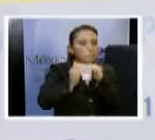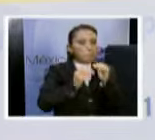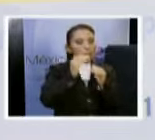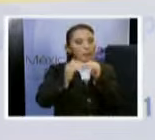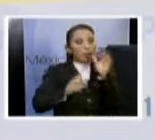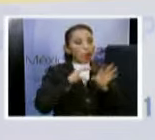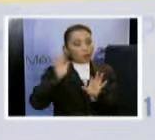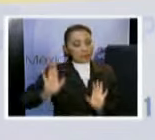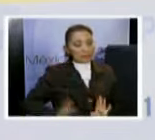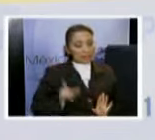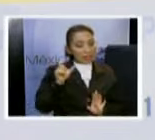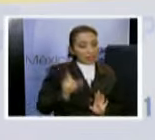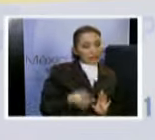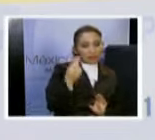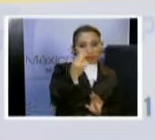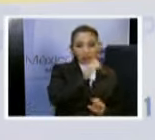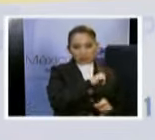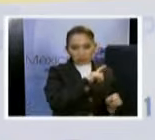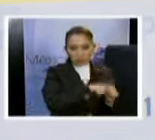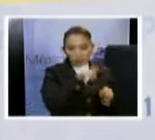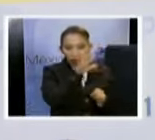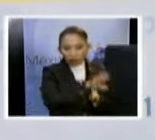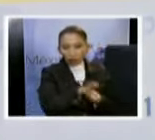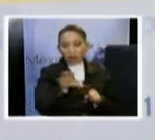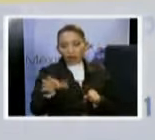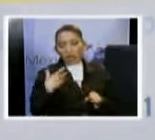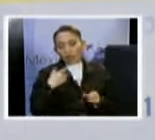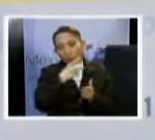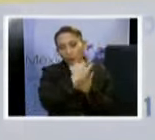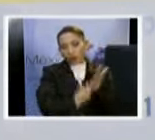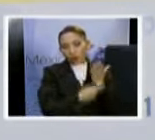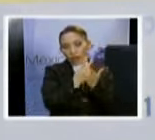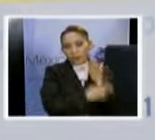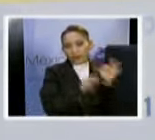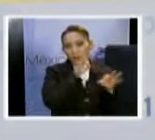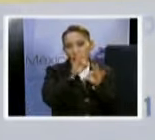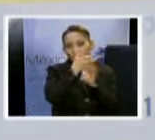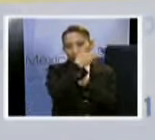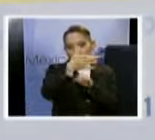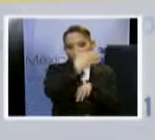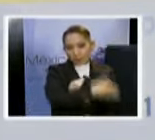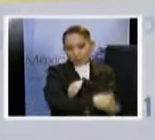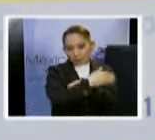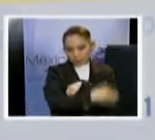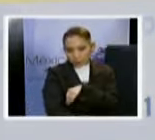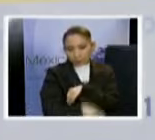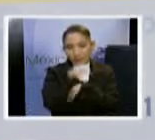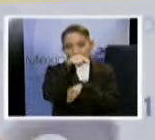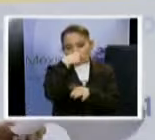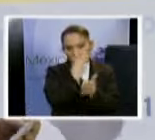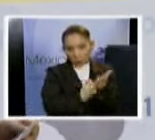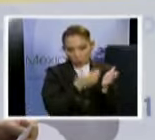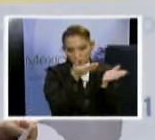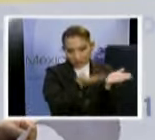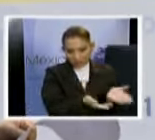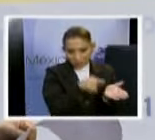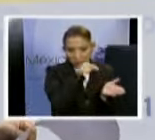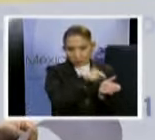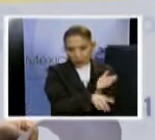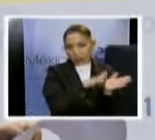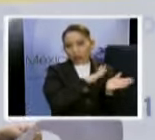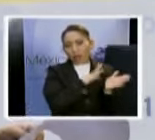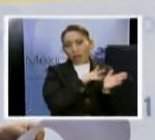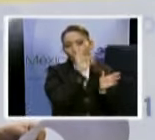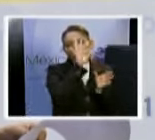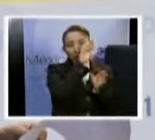con características y necesidades diferentes, y aquí surge el programa de trabajadores agrícolas temporales. Es un programa que existe